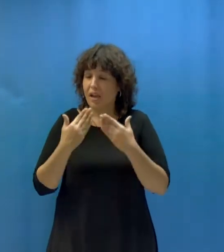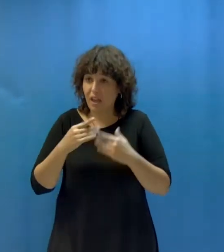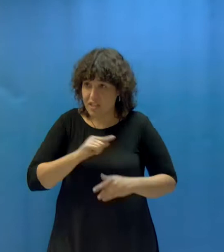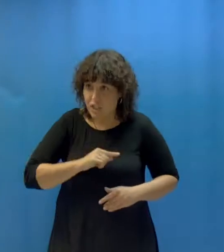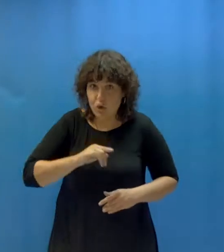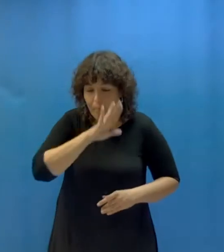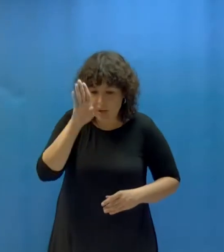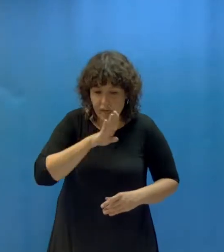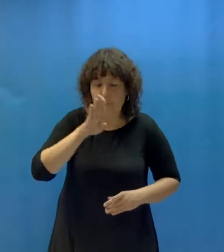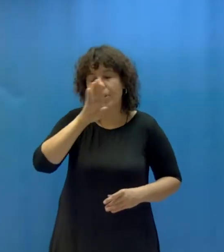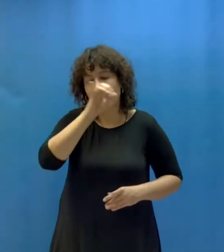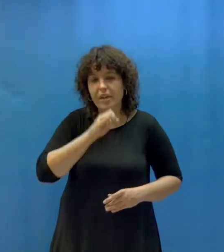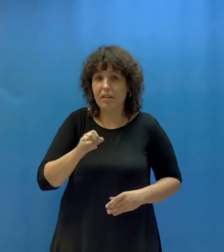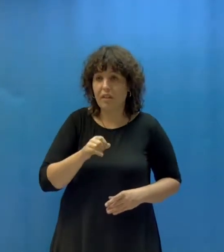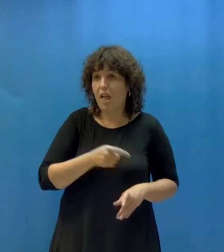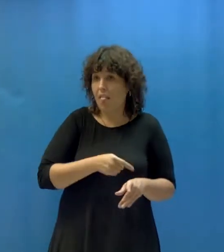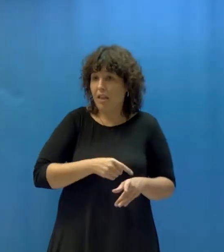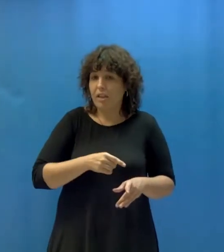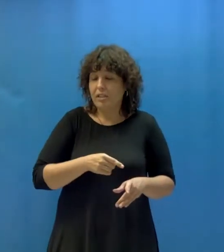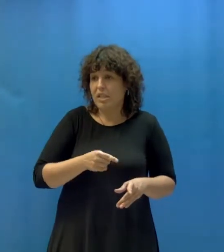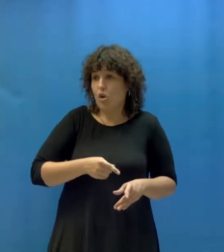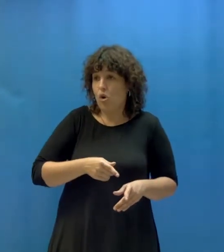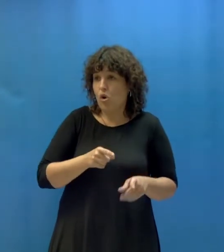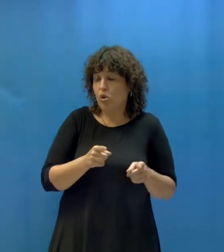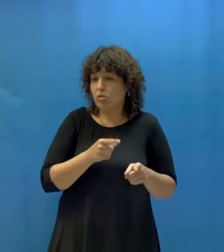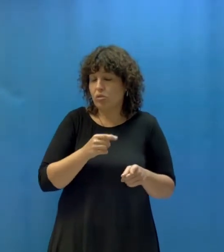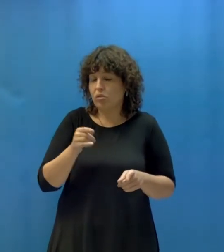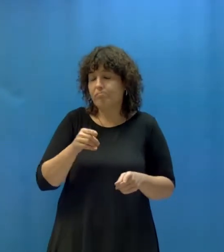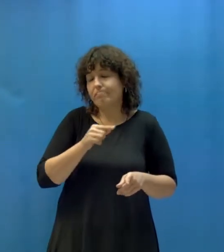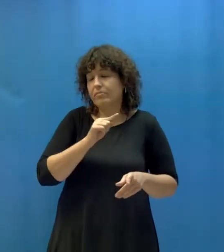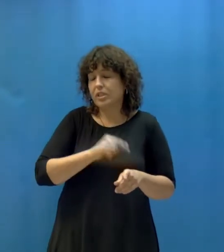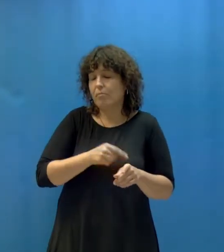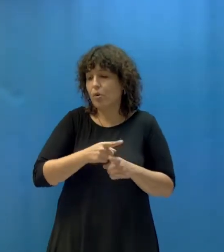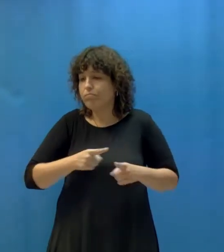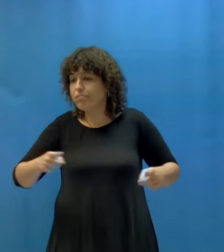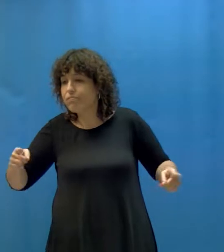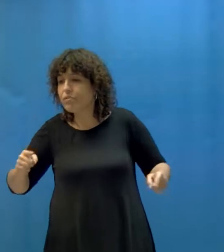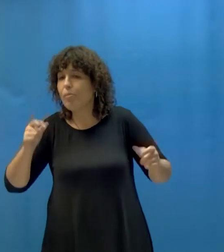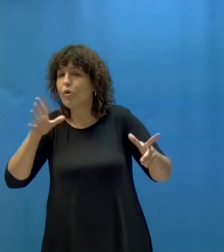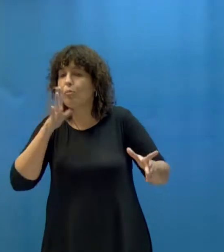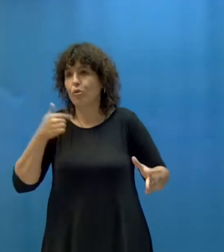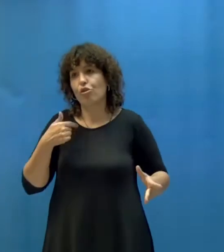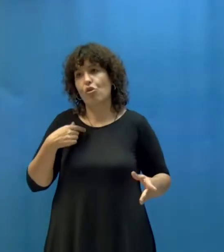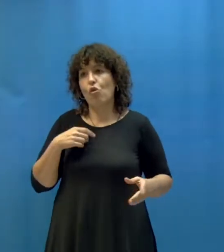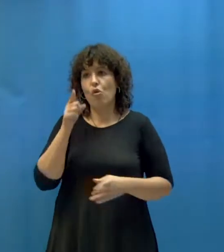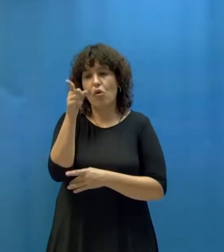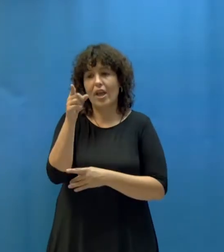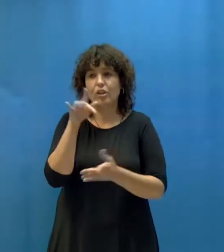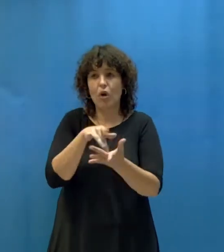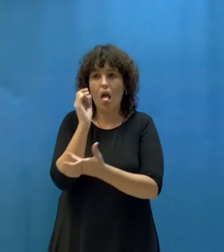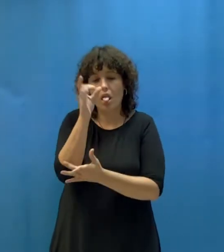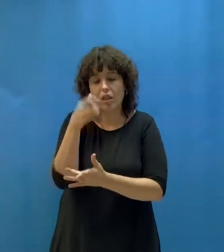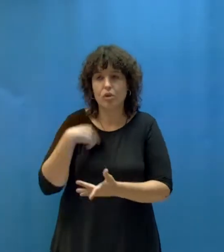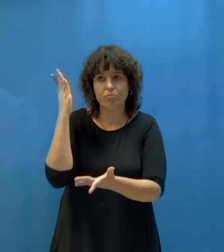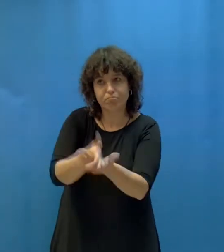dejado al señor Pérez más tiempo de lo estipulado, que son 5 minutos, simplemente porque le he interrumpido en su intervención y le he dado